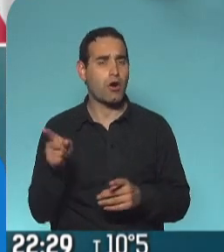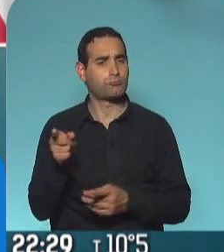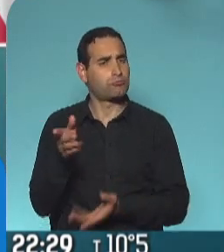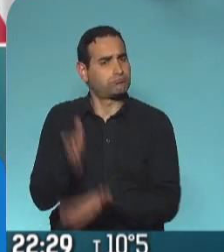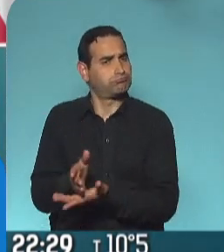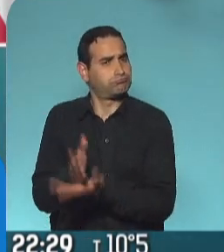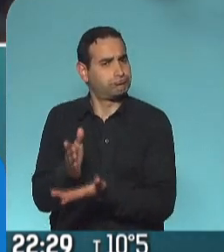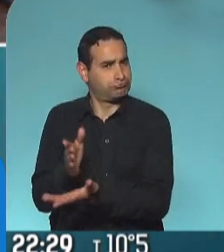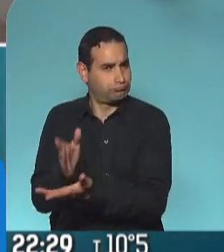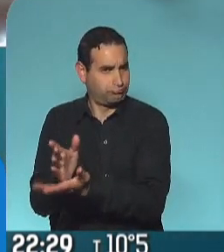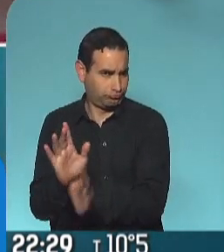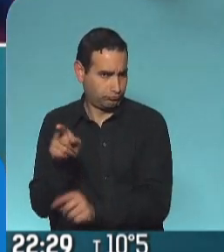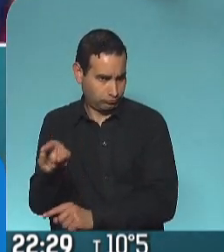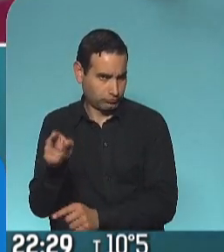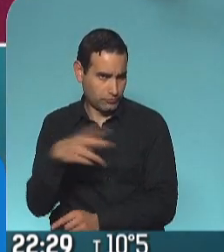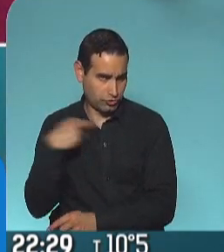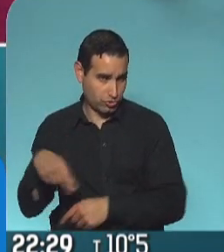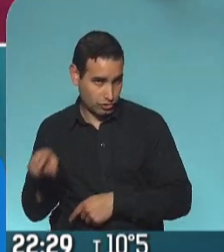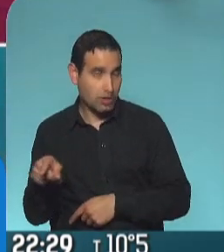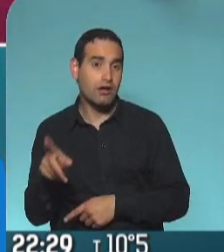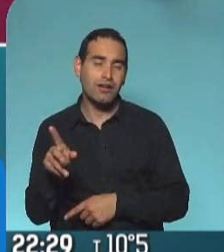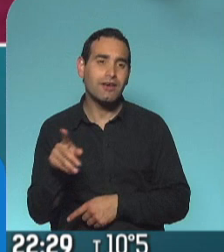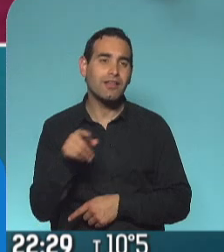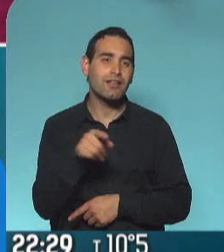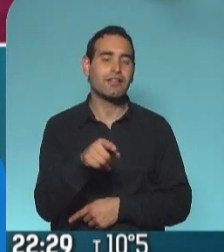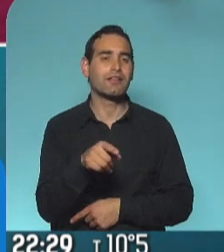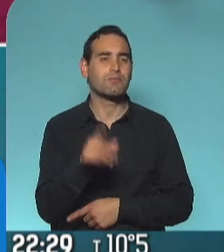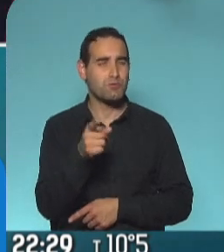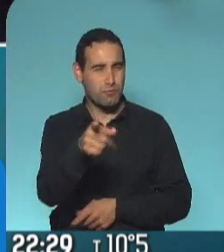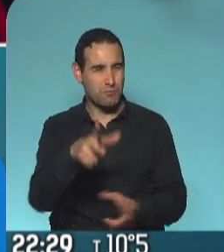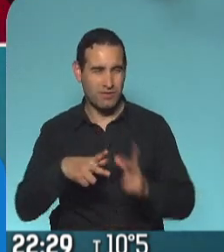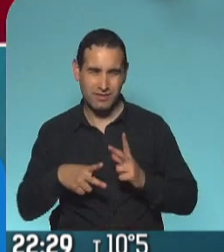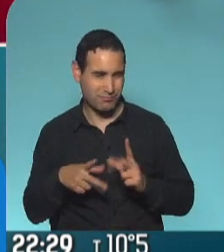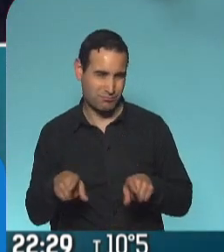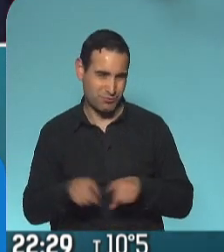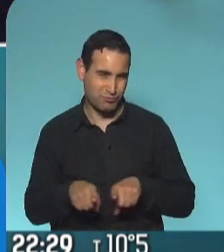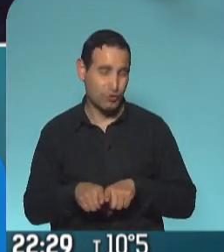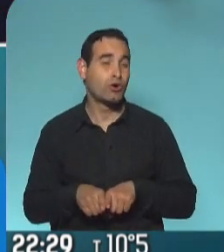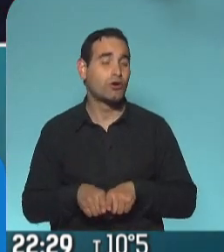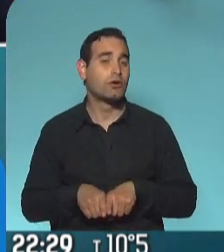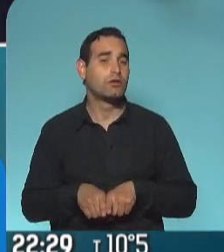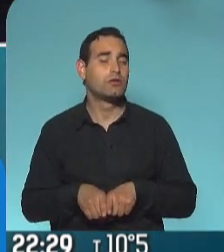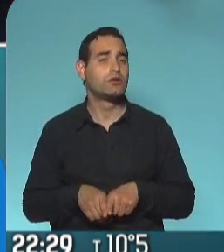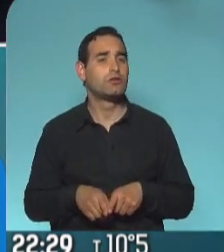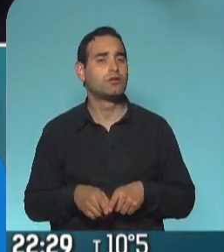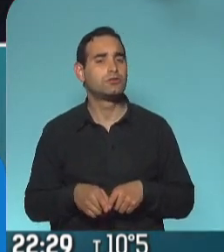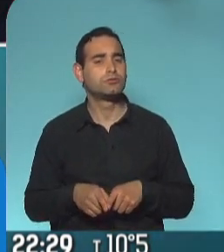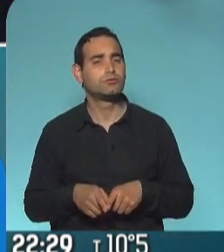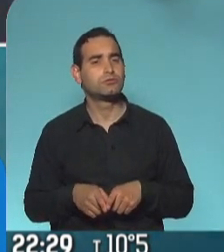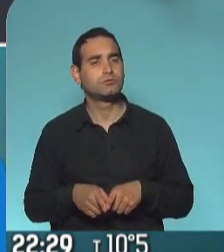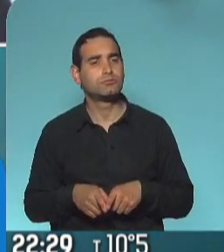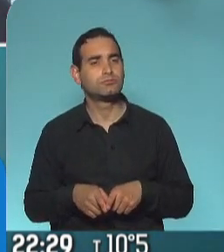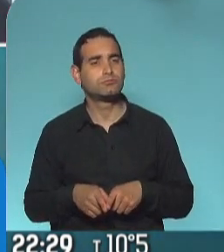ortodoxa desde el punto de vista doctrinario. Y evidentemente un poco lo que mencionás también juega, esto de, a ver,